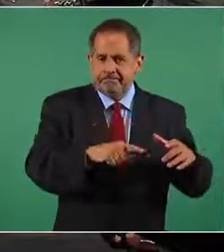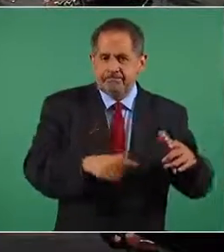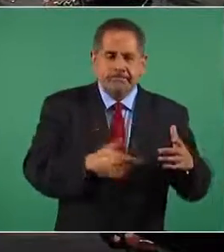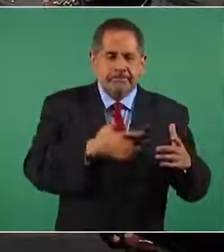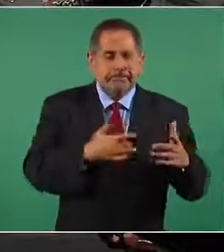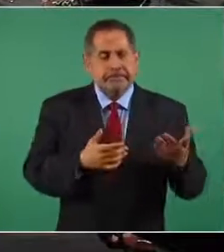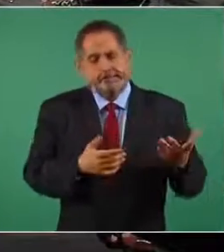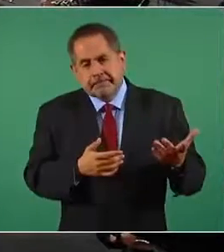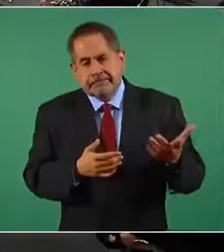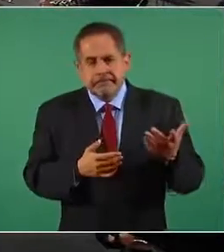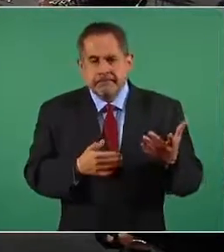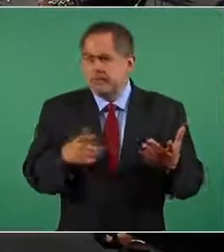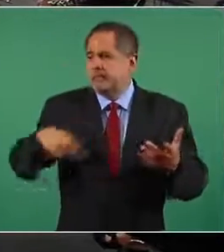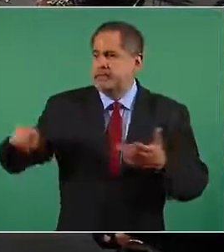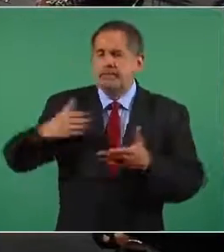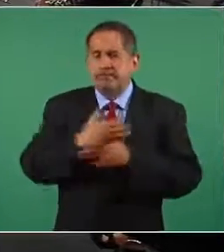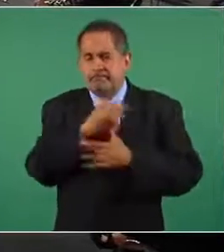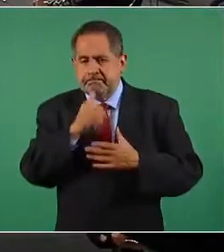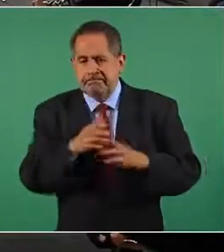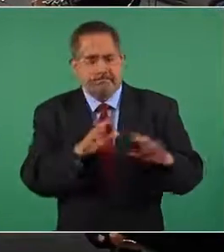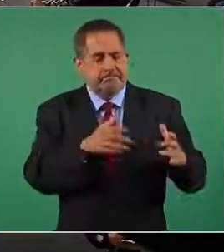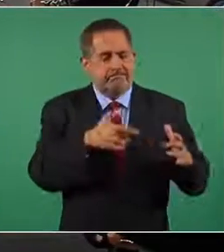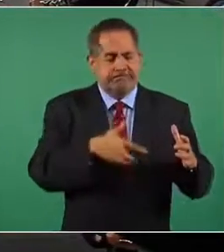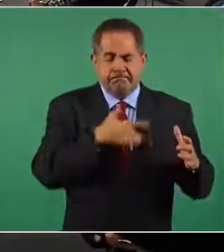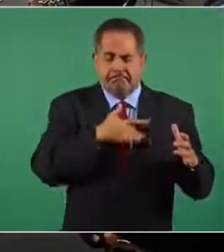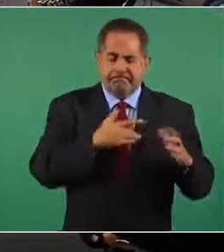sin injerencismos,